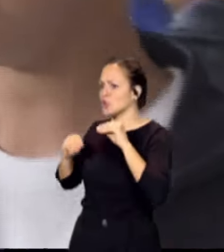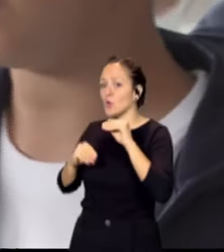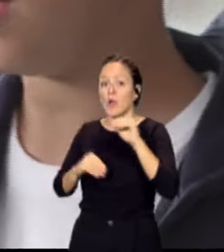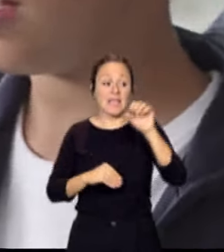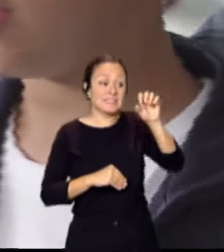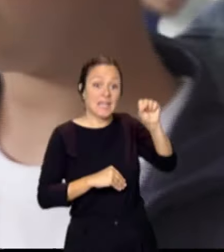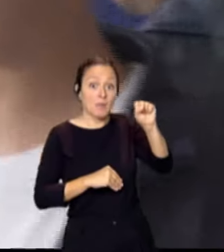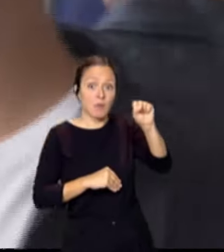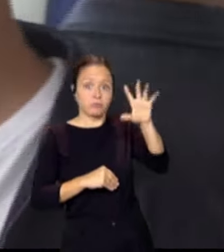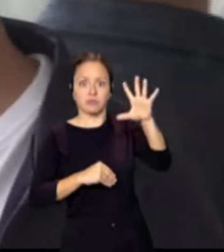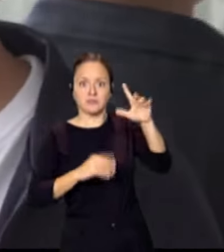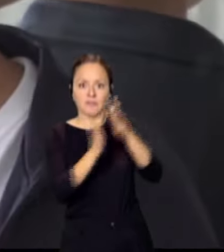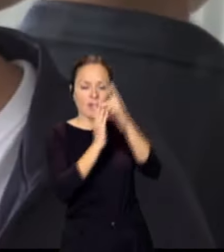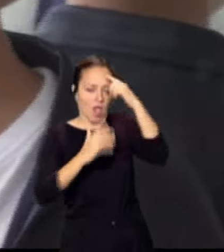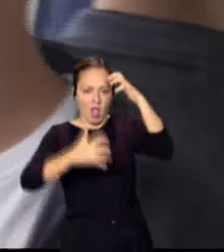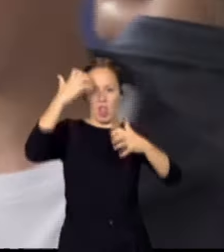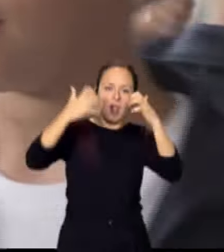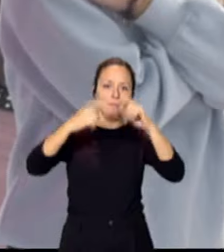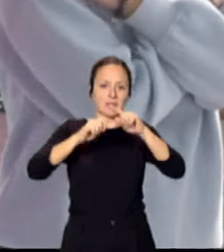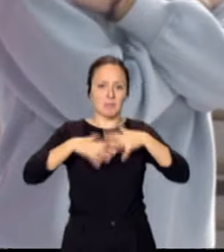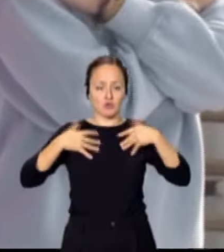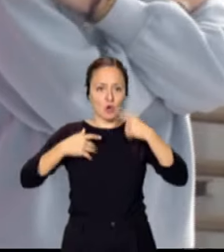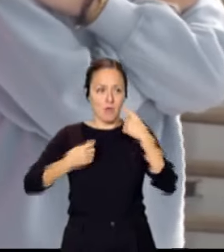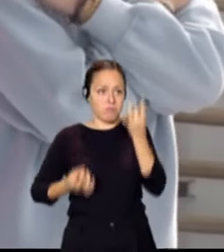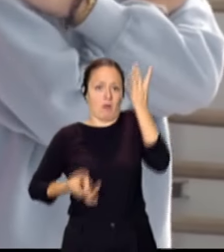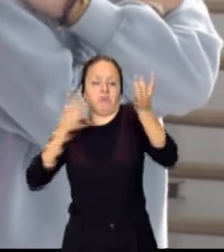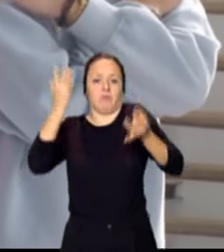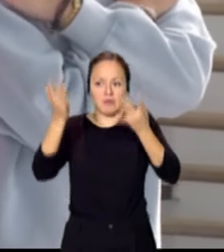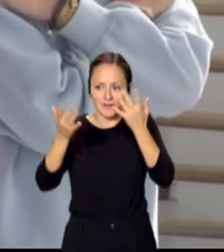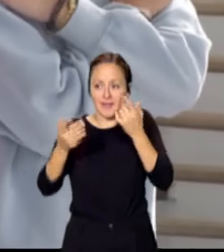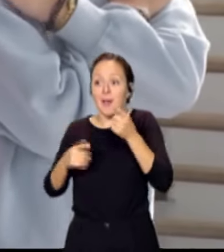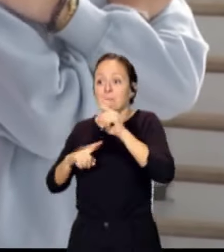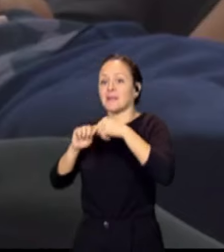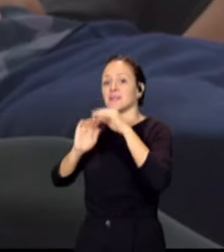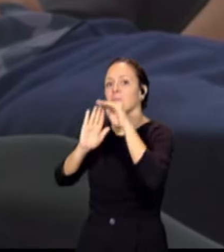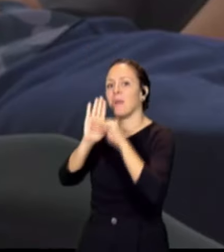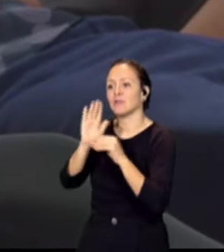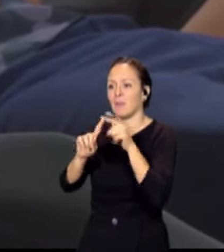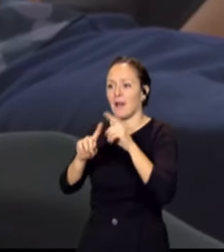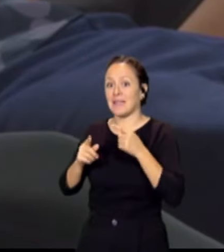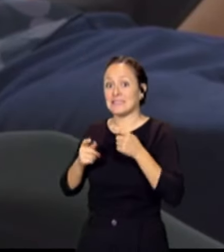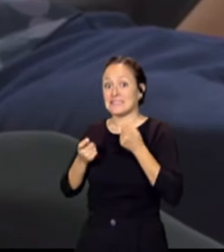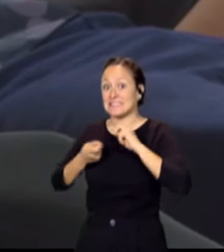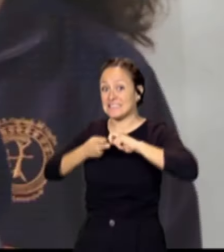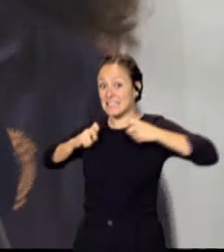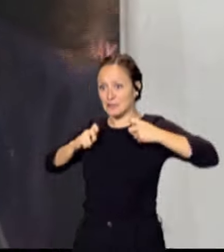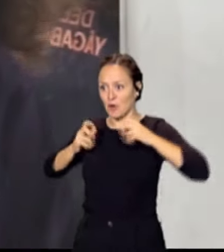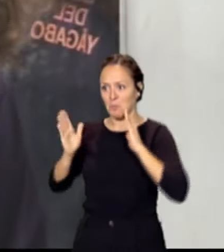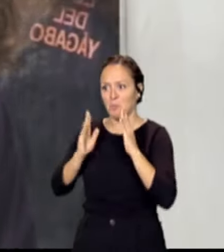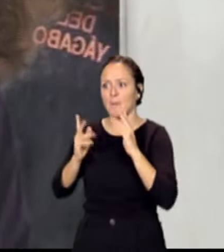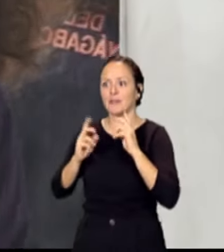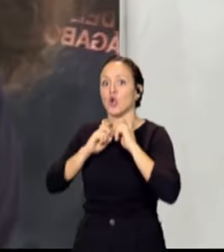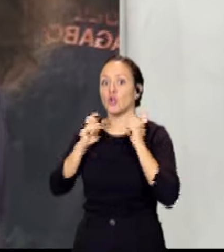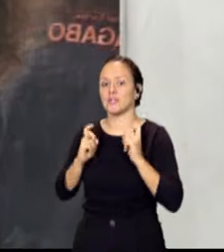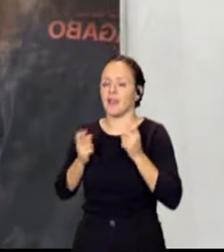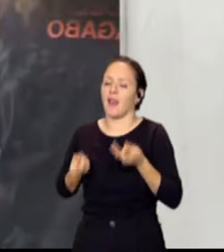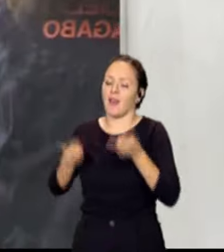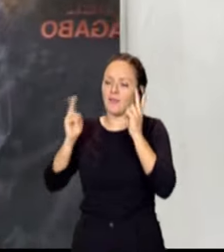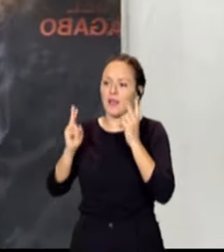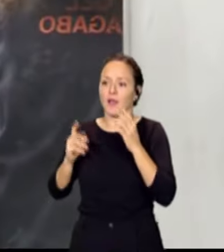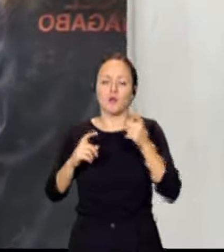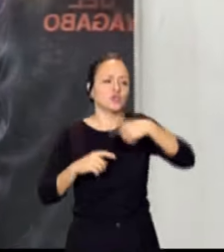descontrola y todas estas emociones saltan les dan pautas para liberar tensiones en momentos de crisis vamos a imitar como si estuviéramos